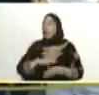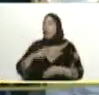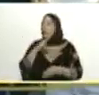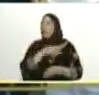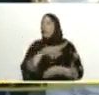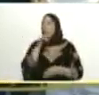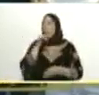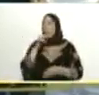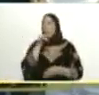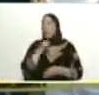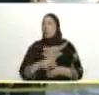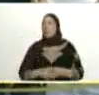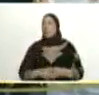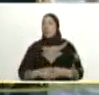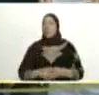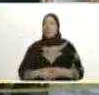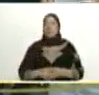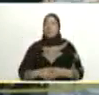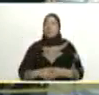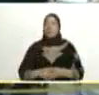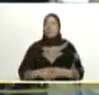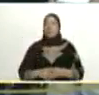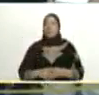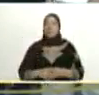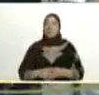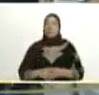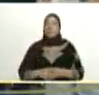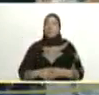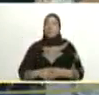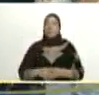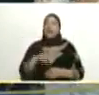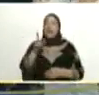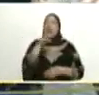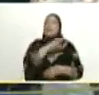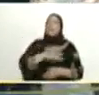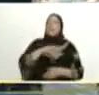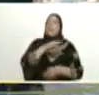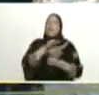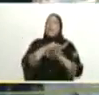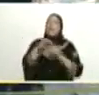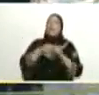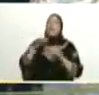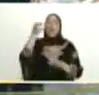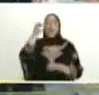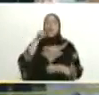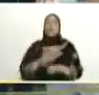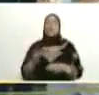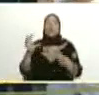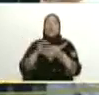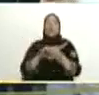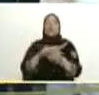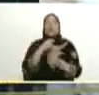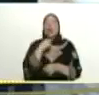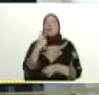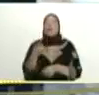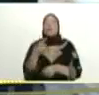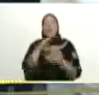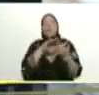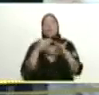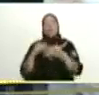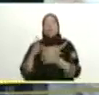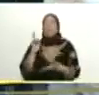comunidades. Y bueno, aquí está la primera combatiente del municipio Sucre, el ministro Leal y la vocera del Poder Popular. ¿Dónde